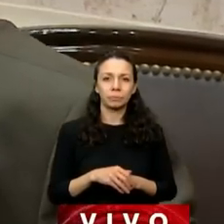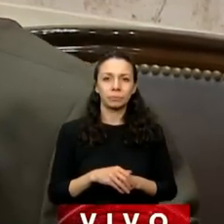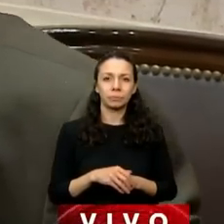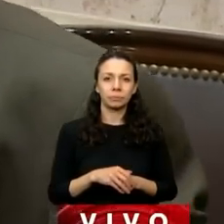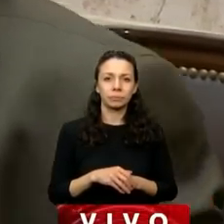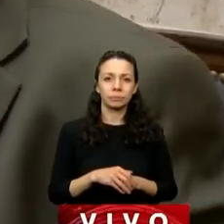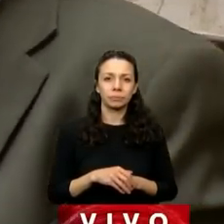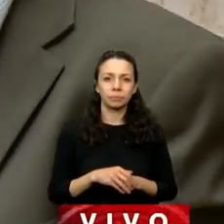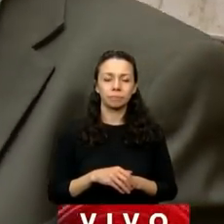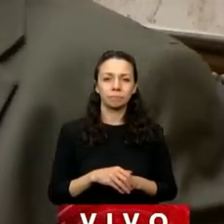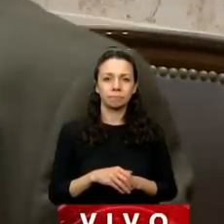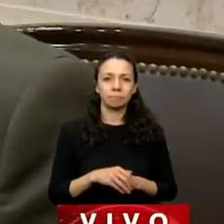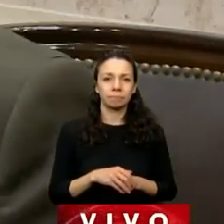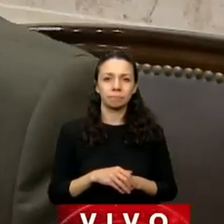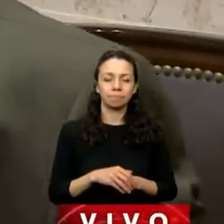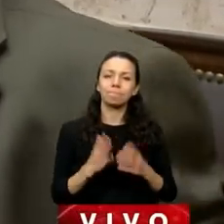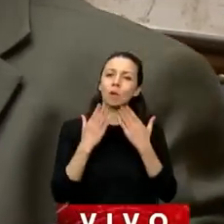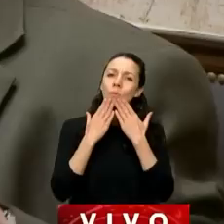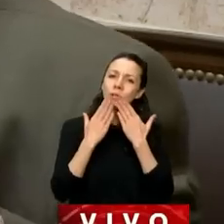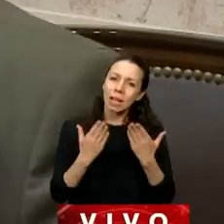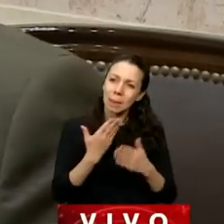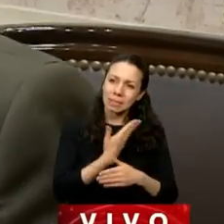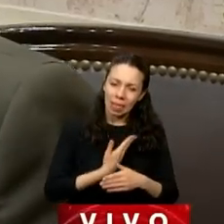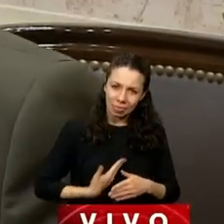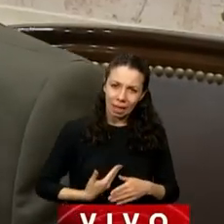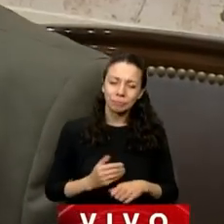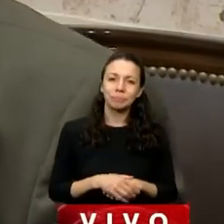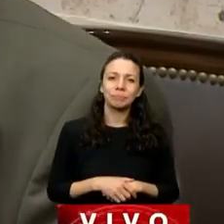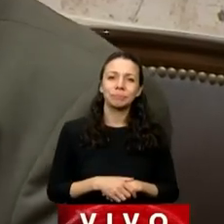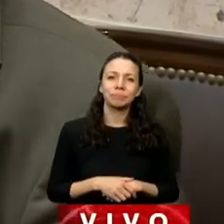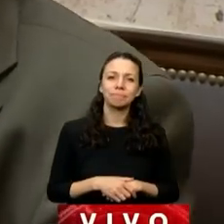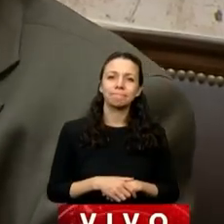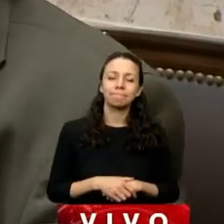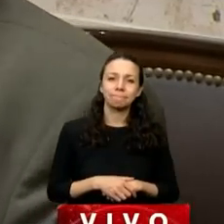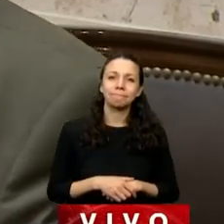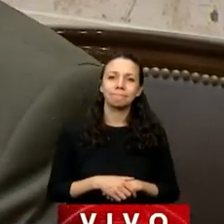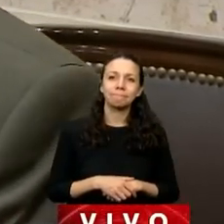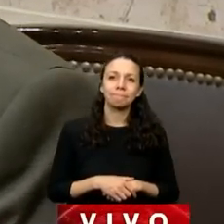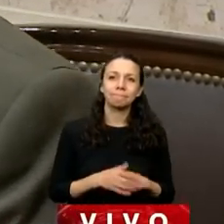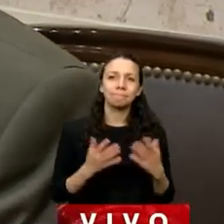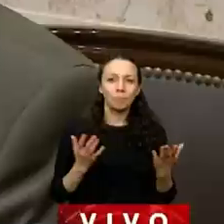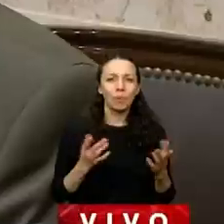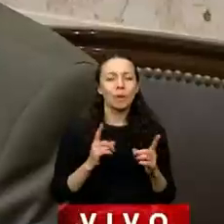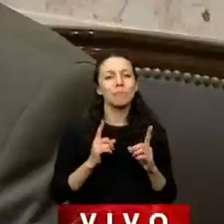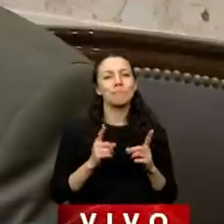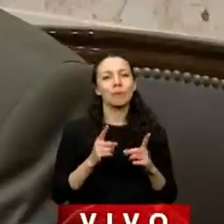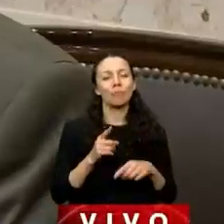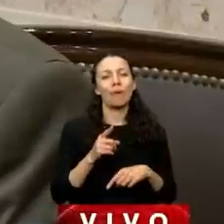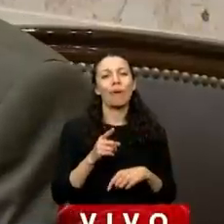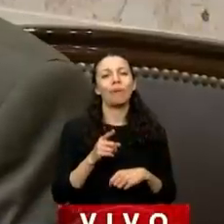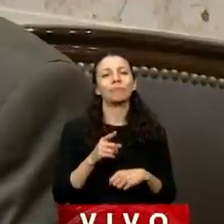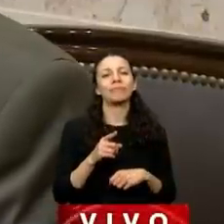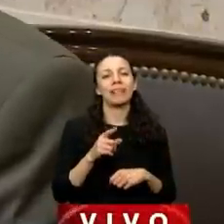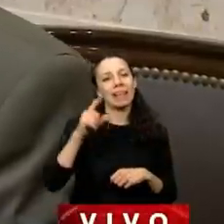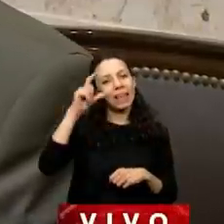Gracias, presidente. Presidenta. Gracias, presidenta. Bueno, como bien decía